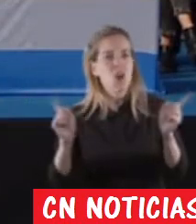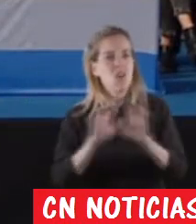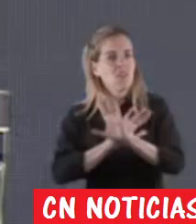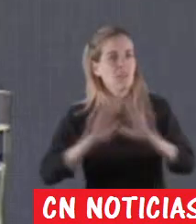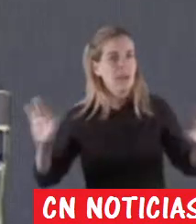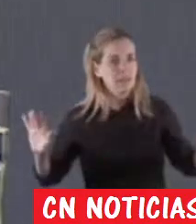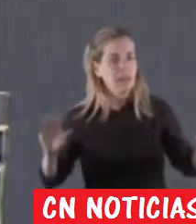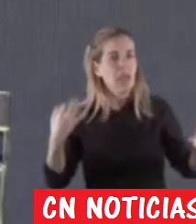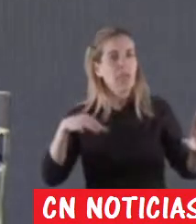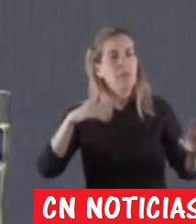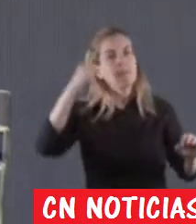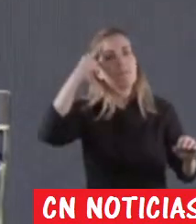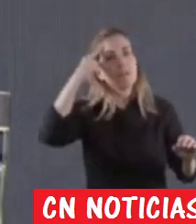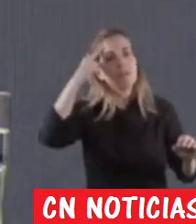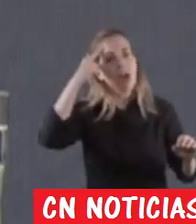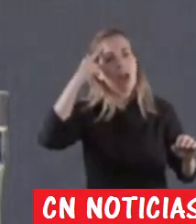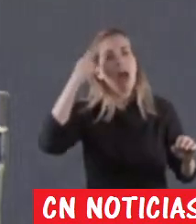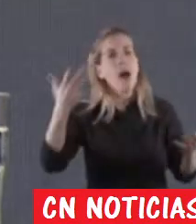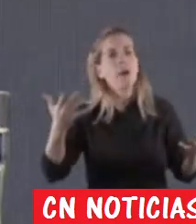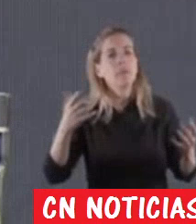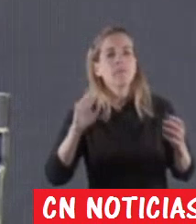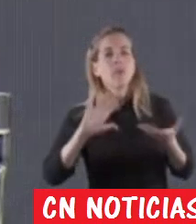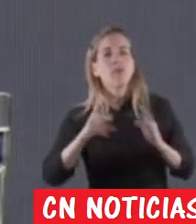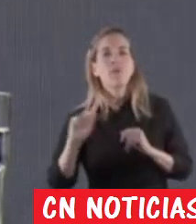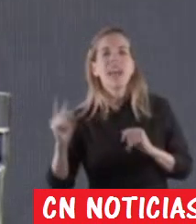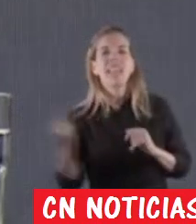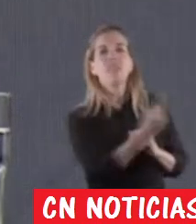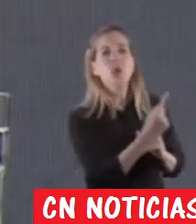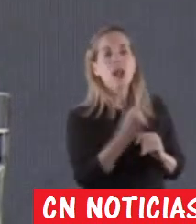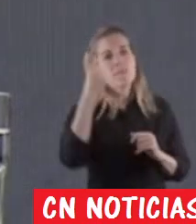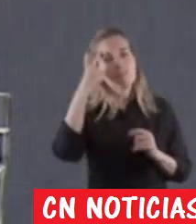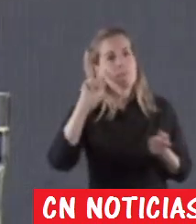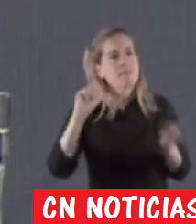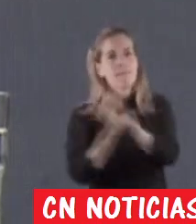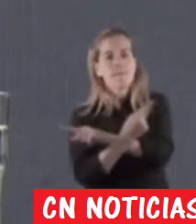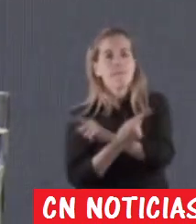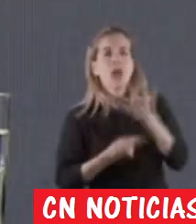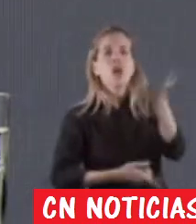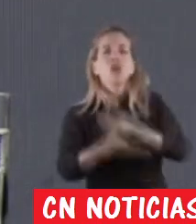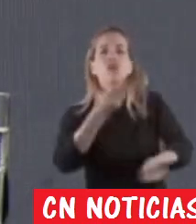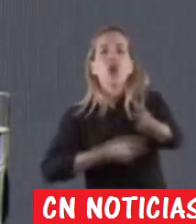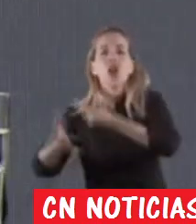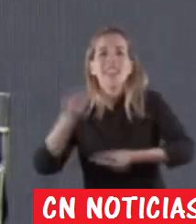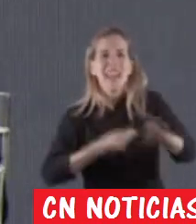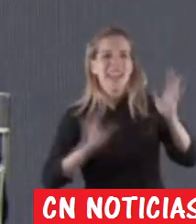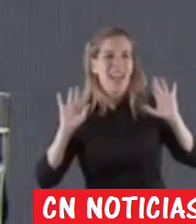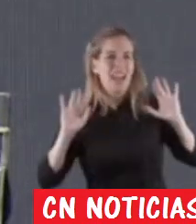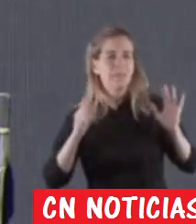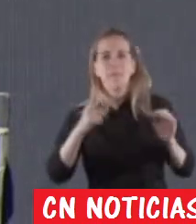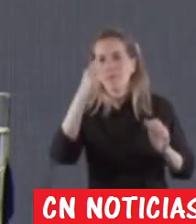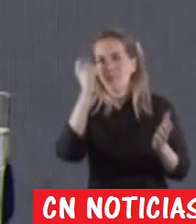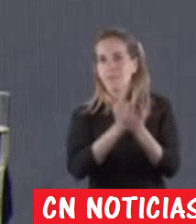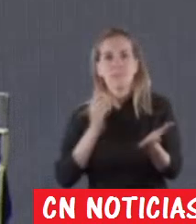Y pensemos cambiar individualismo por solidaridad. Pensemos de una vez y para siempre